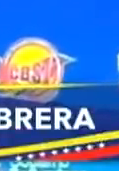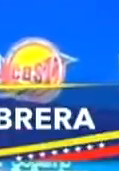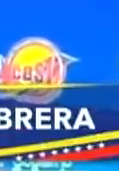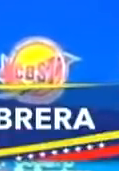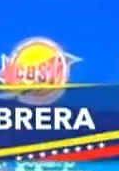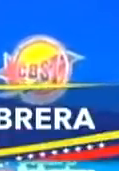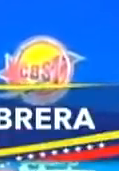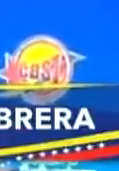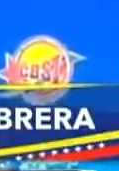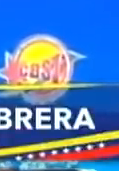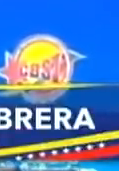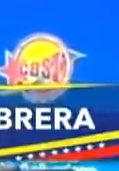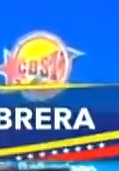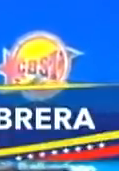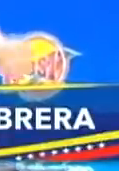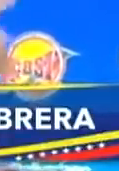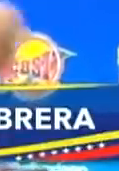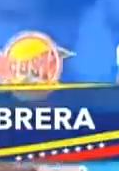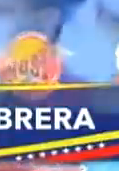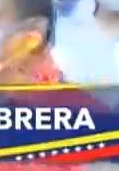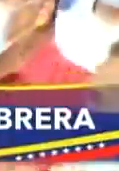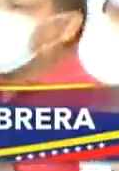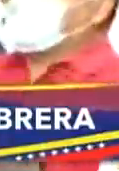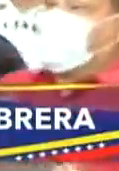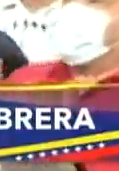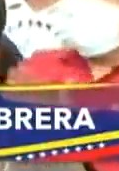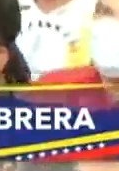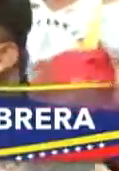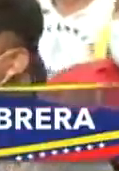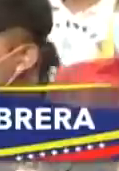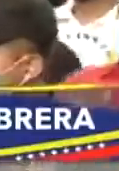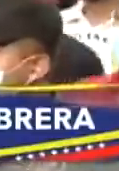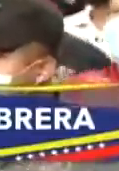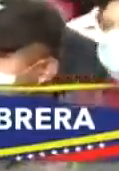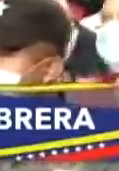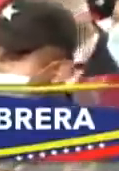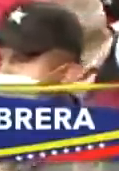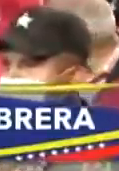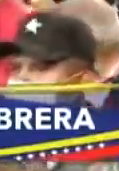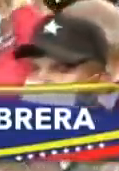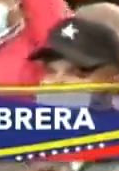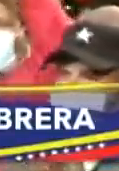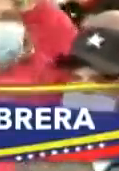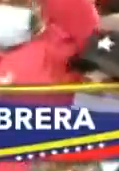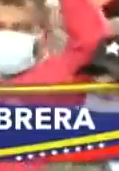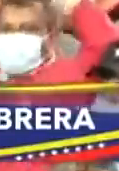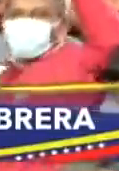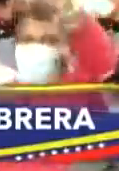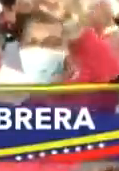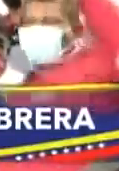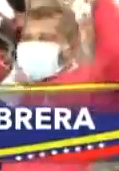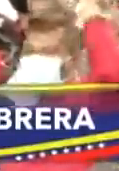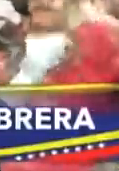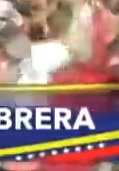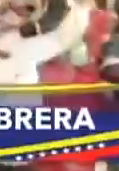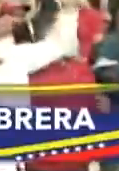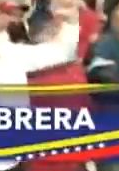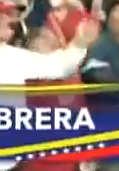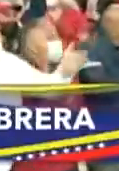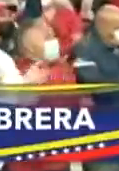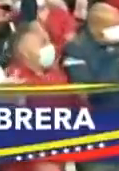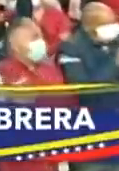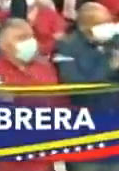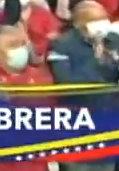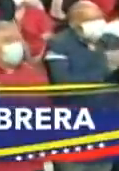todos tenemos productivos a ser trabajadores que tantos en cada empresa produciendo lo